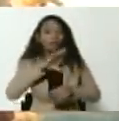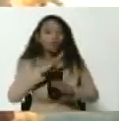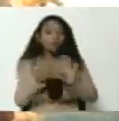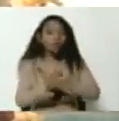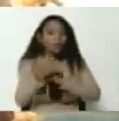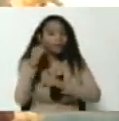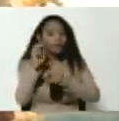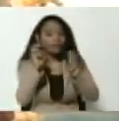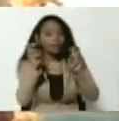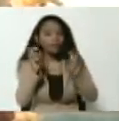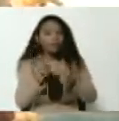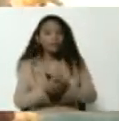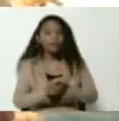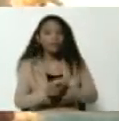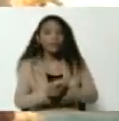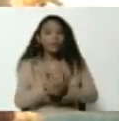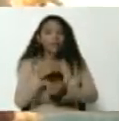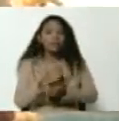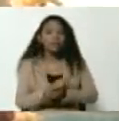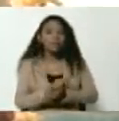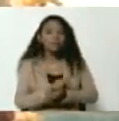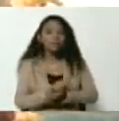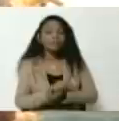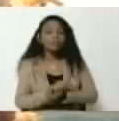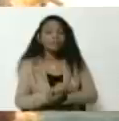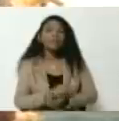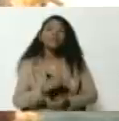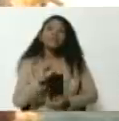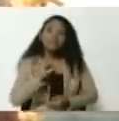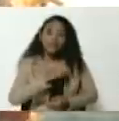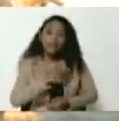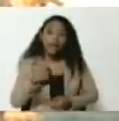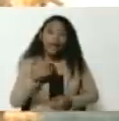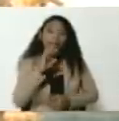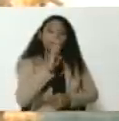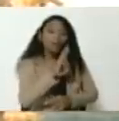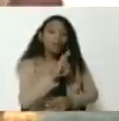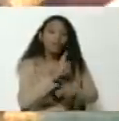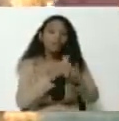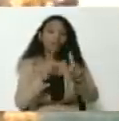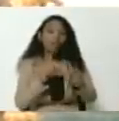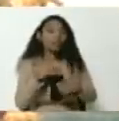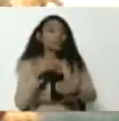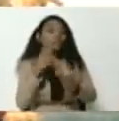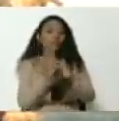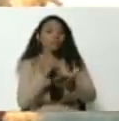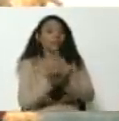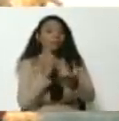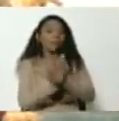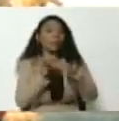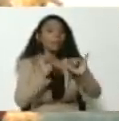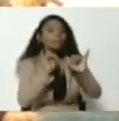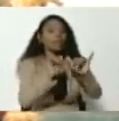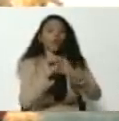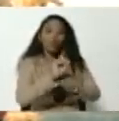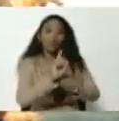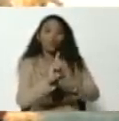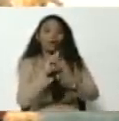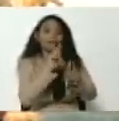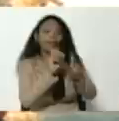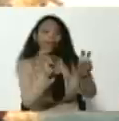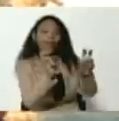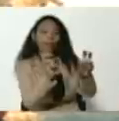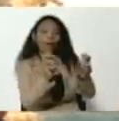Twain, y tampoco es de Mark Twain, que dice, si quieres resultados diferentes, no hagas siempre la misma cosa. En ese sentido, en ese